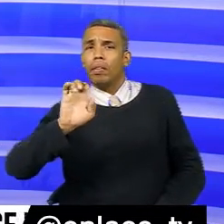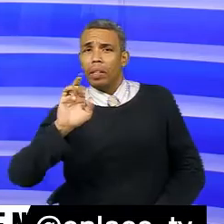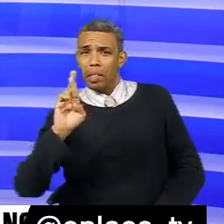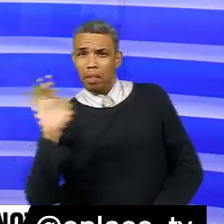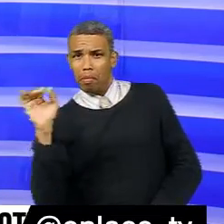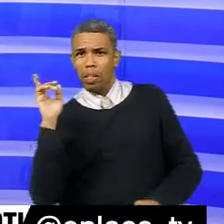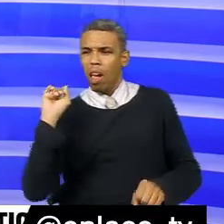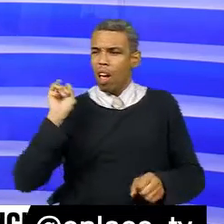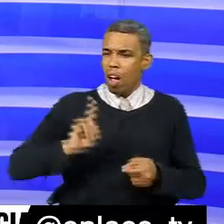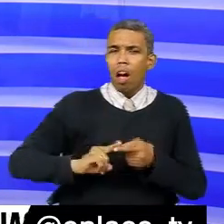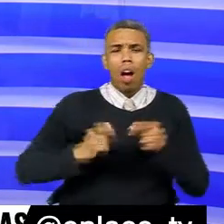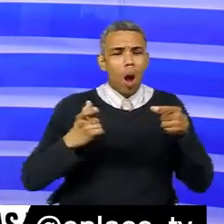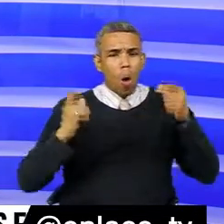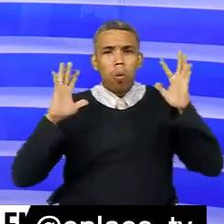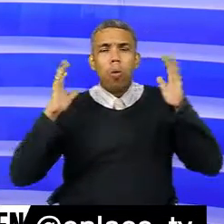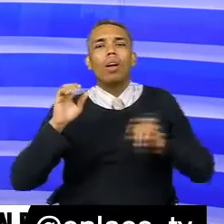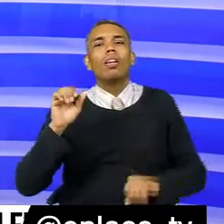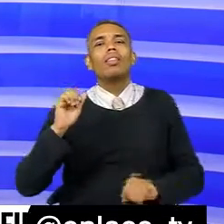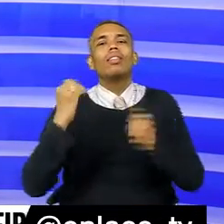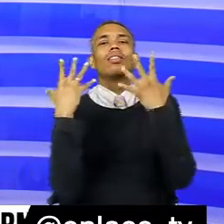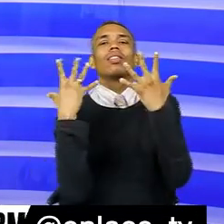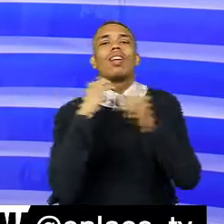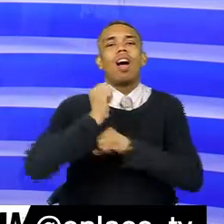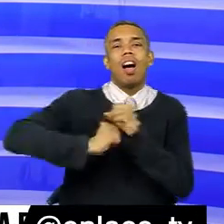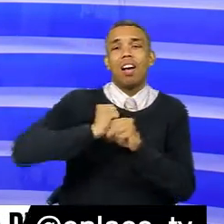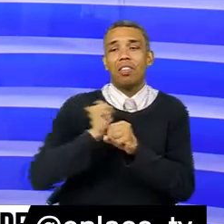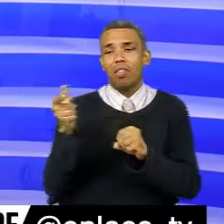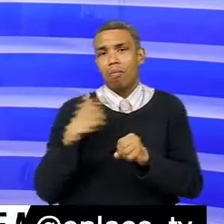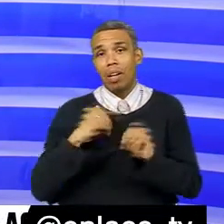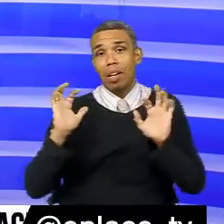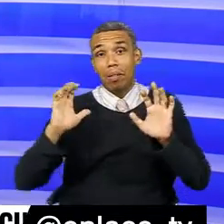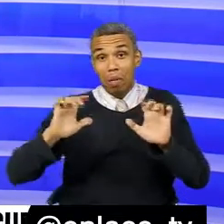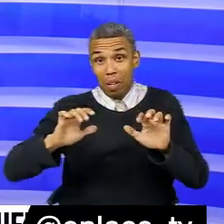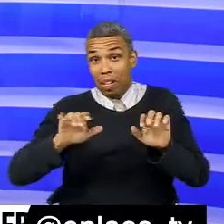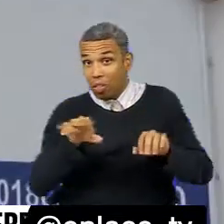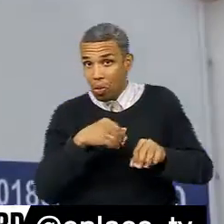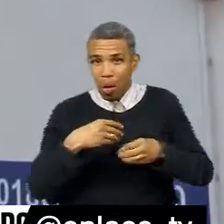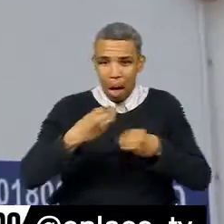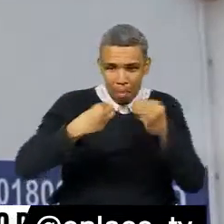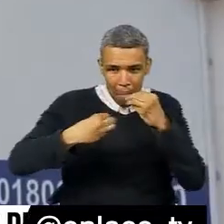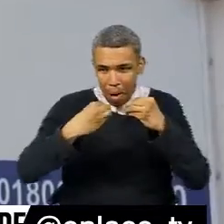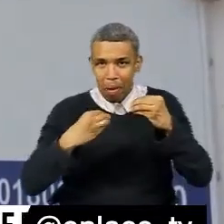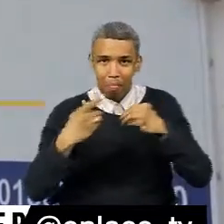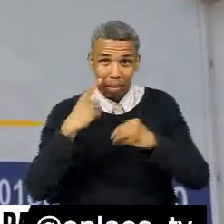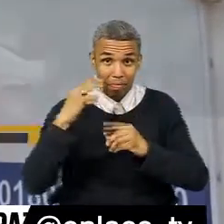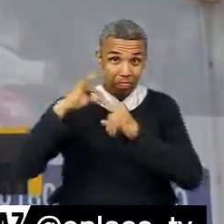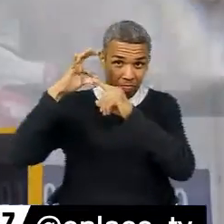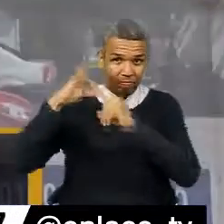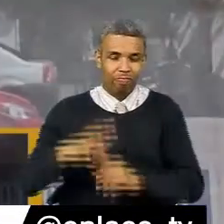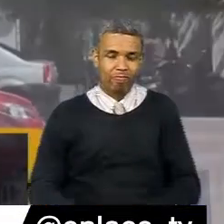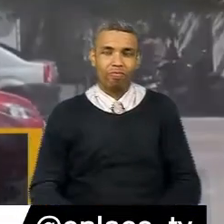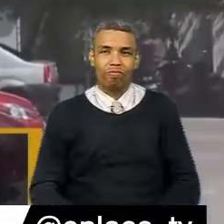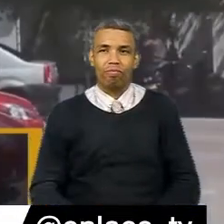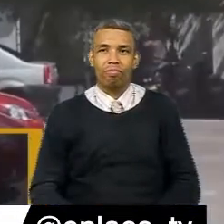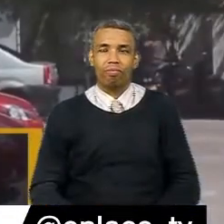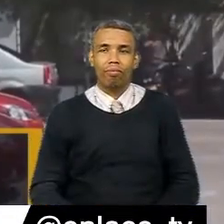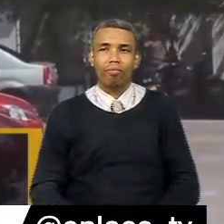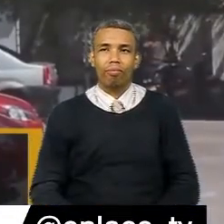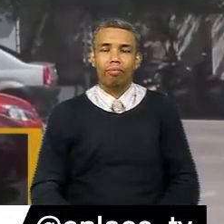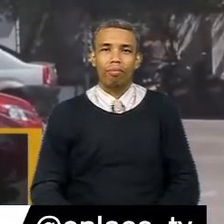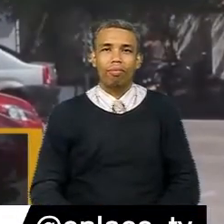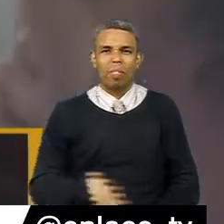cena, más de 100 empleados festejaron esta fecha memorable. El proyecto, que hoy en día alberga más de 200